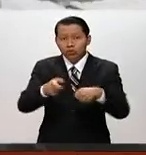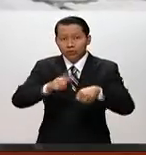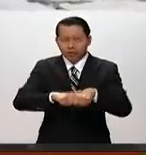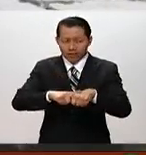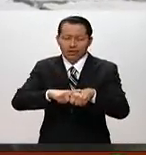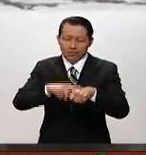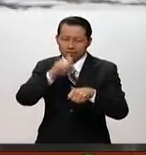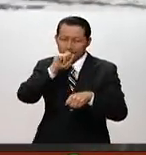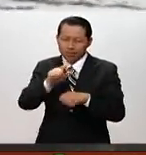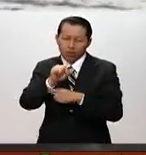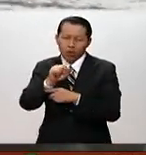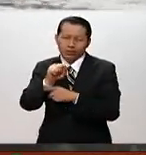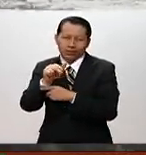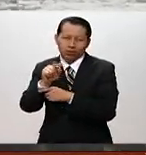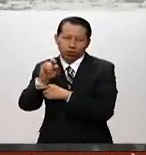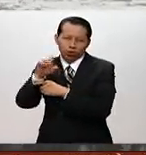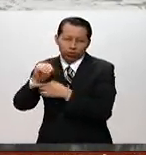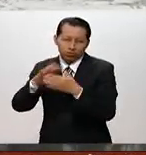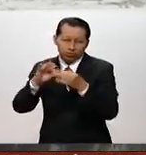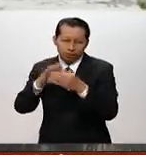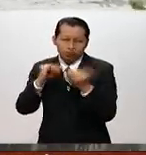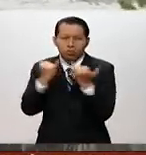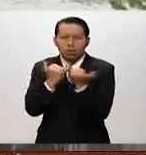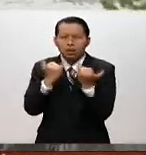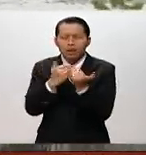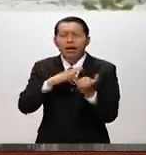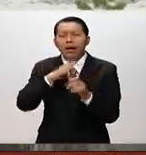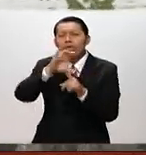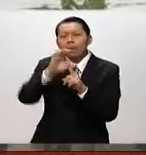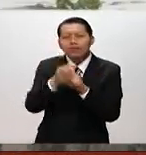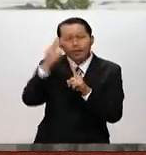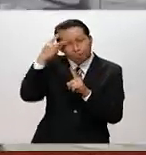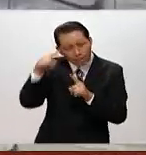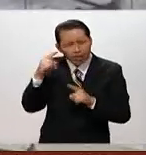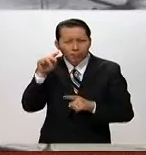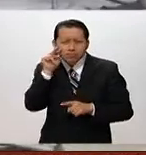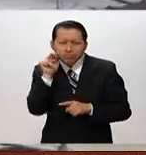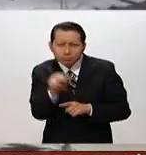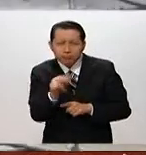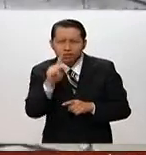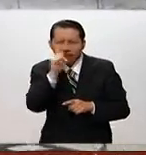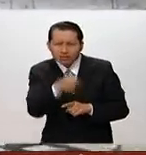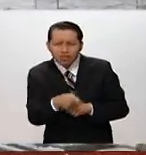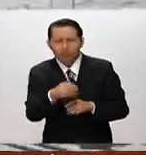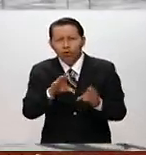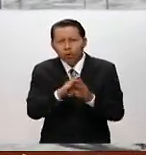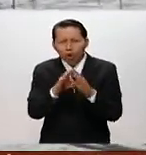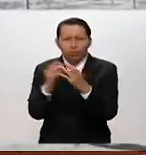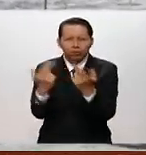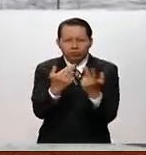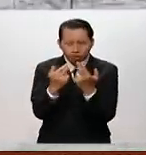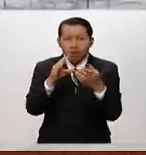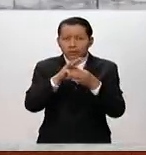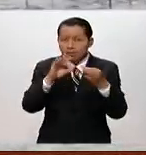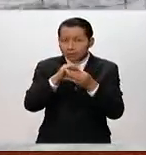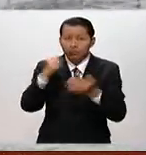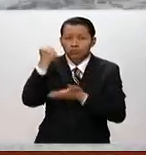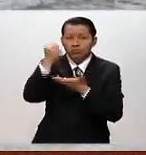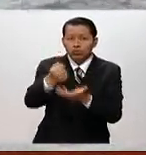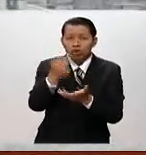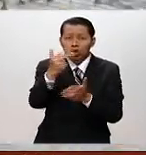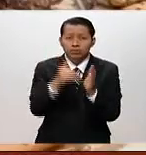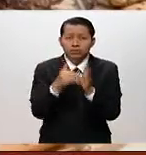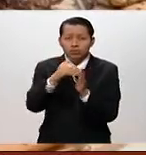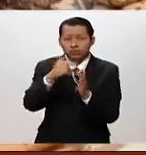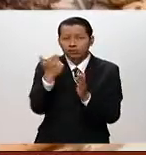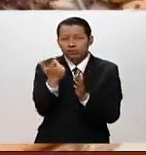conocer que se instalaron los comités de evaluación de daños para dar paso a la entrega de ayuda. Informó que se van a destinar 8 millones de pesos